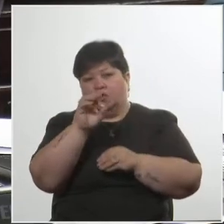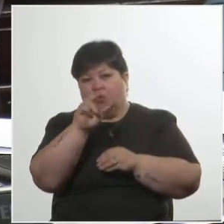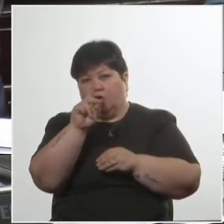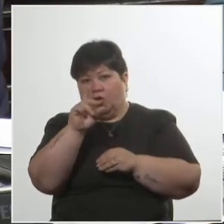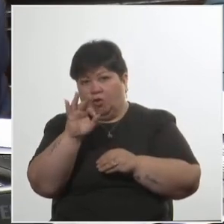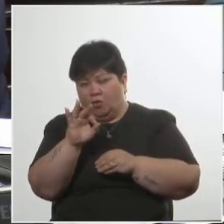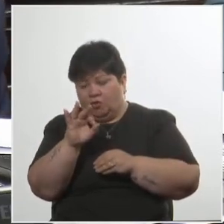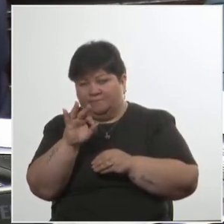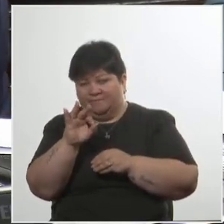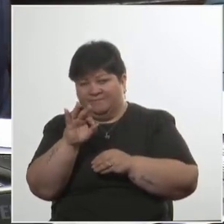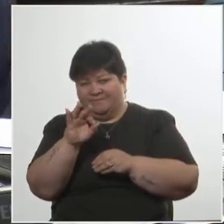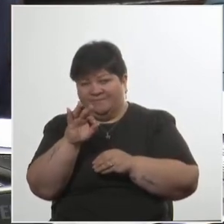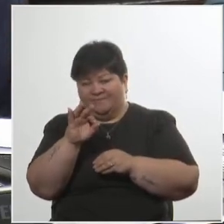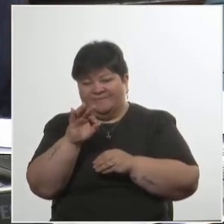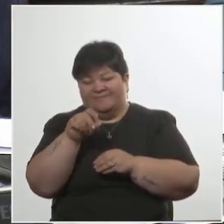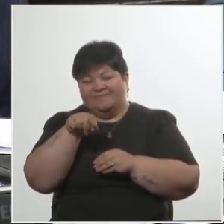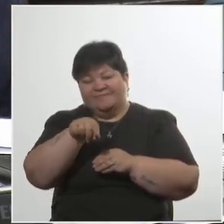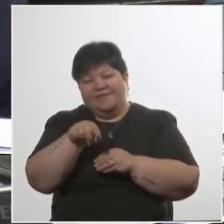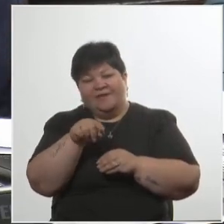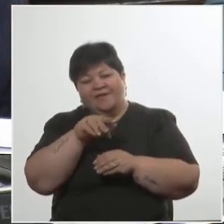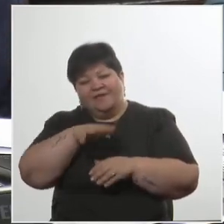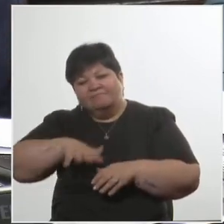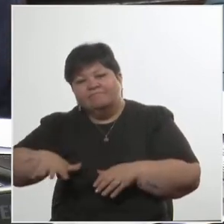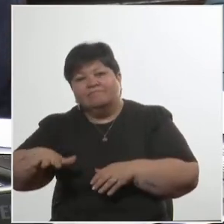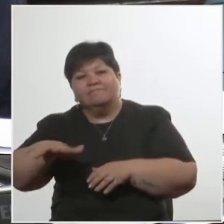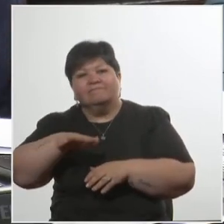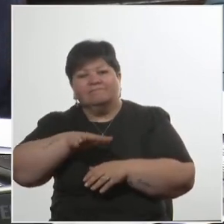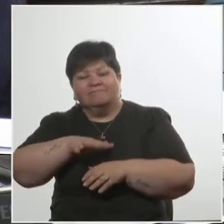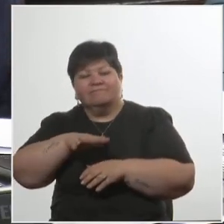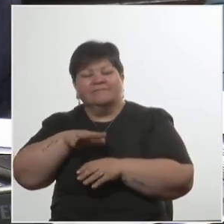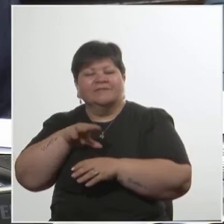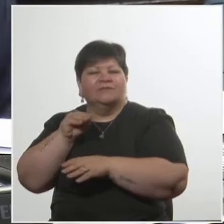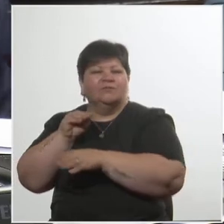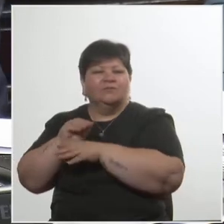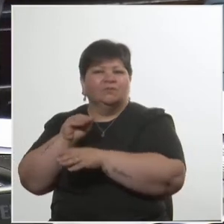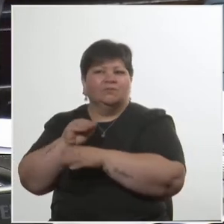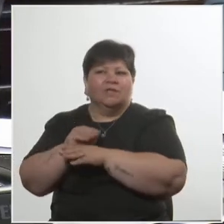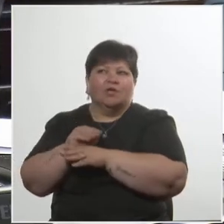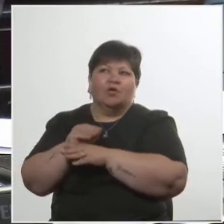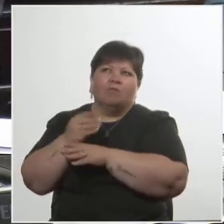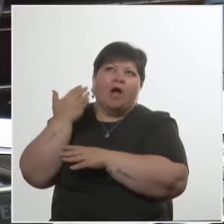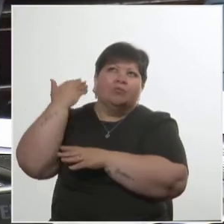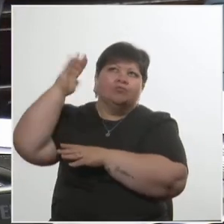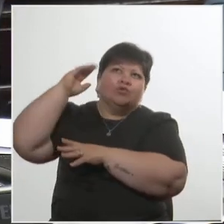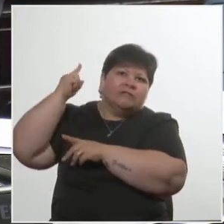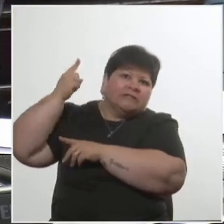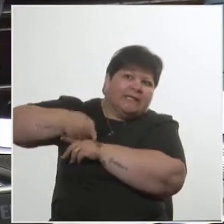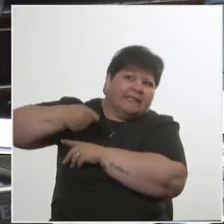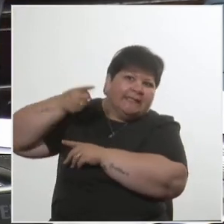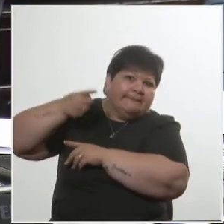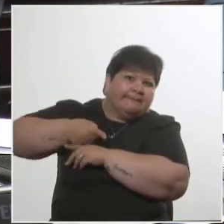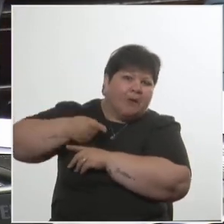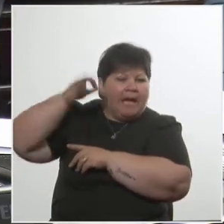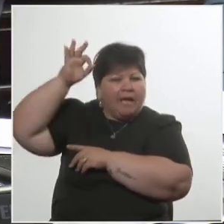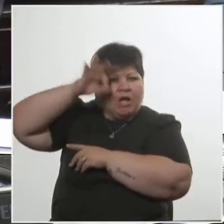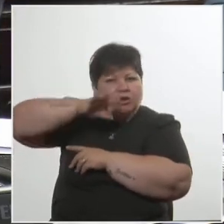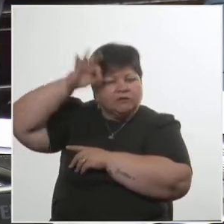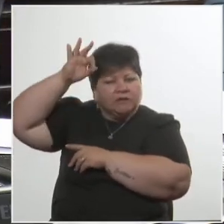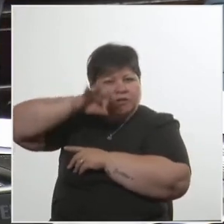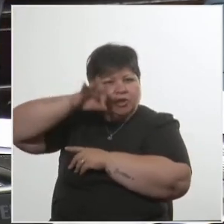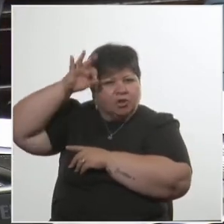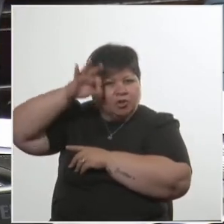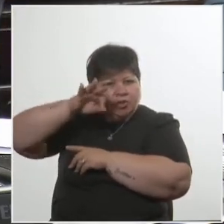Cultural denunciando El utilitarismo anglosajón y la la nordomanía que